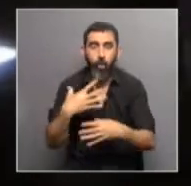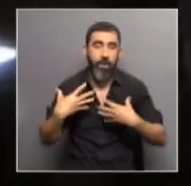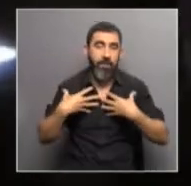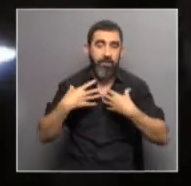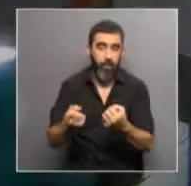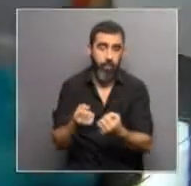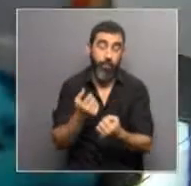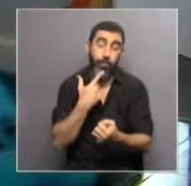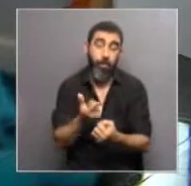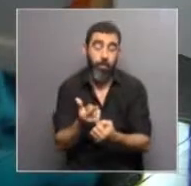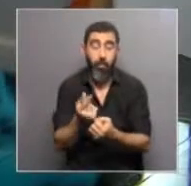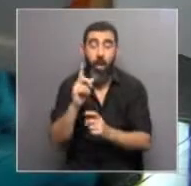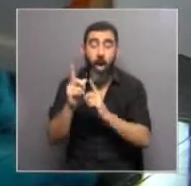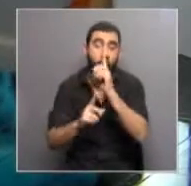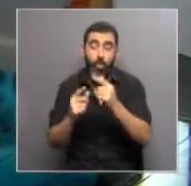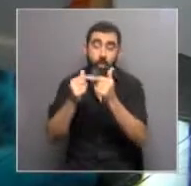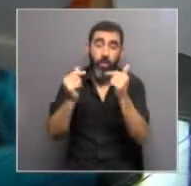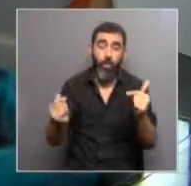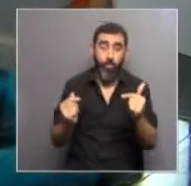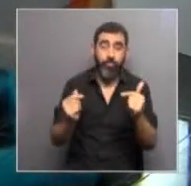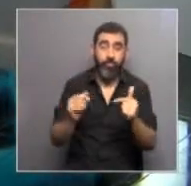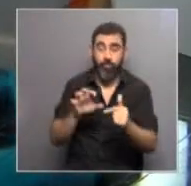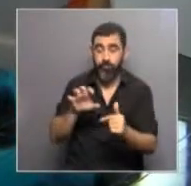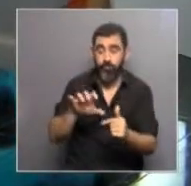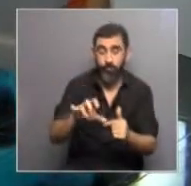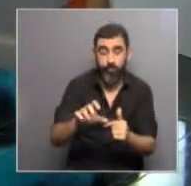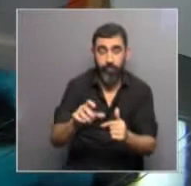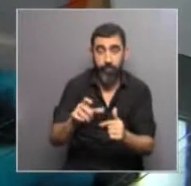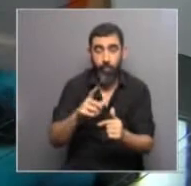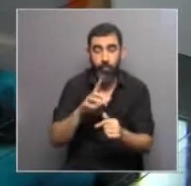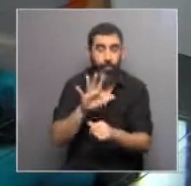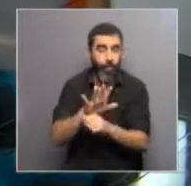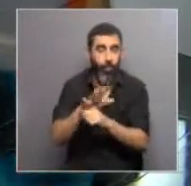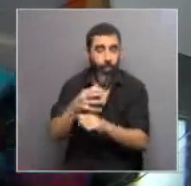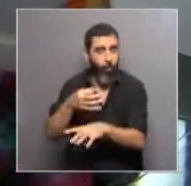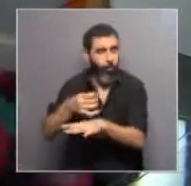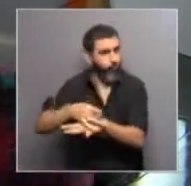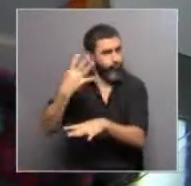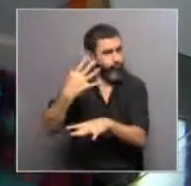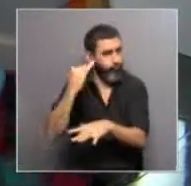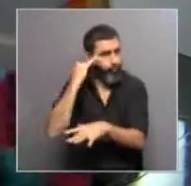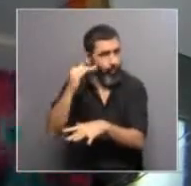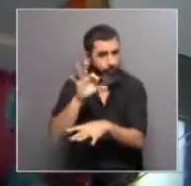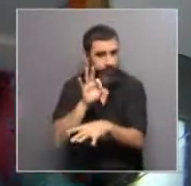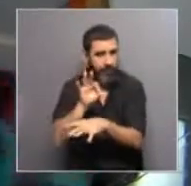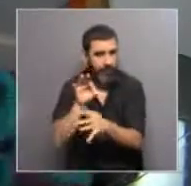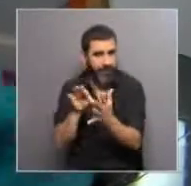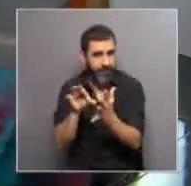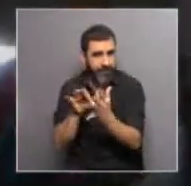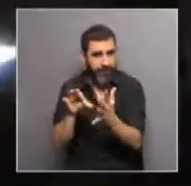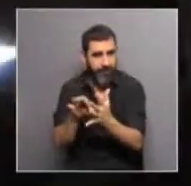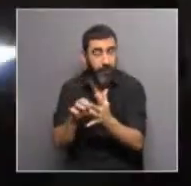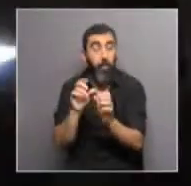ejemplo, con probióticos, es decir, con microorganismos que son unos súper profesores, súper entrenadores de ese sistema inmune, que